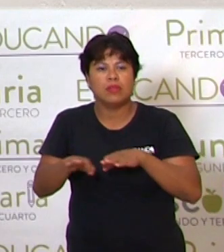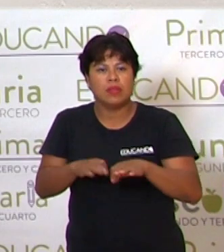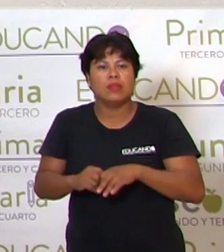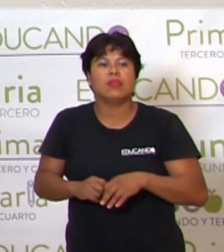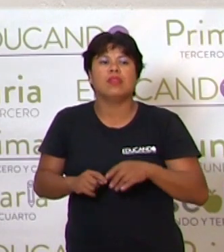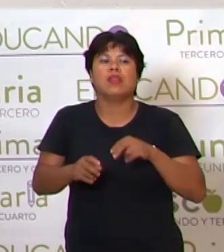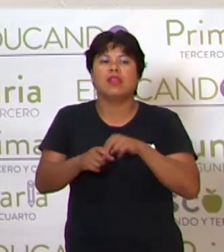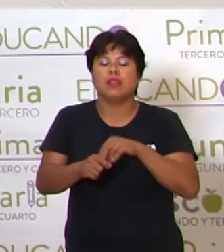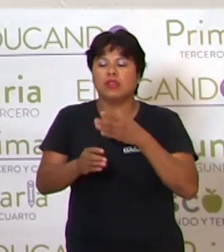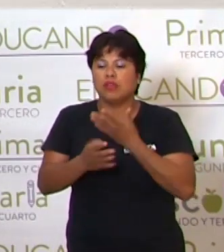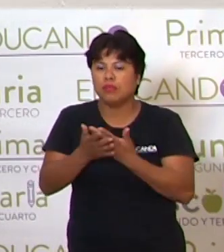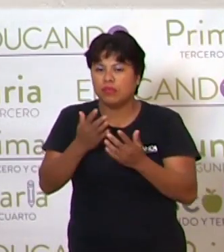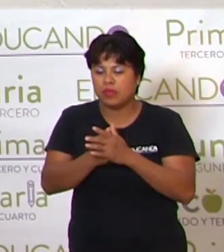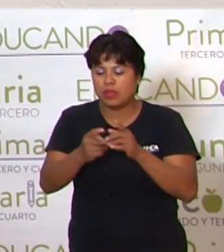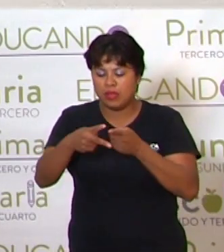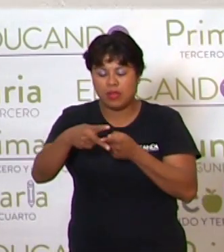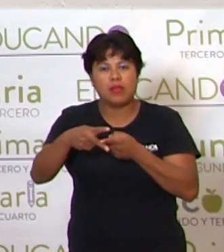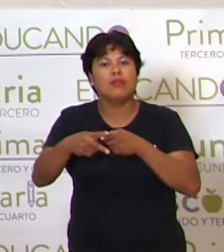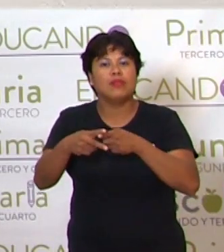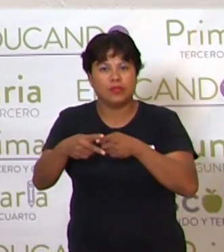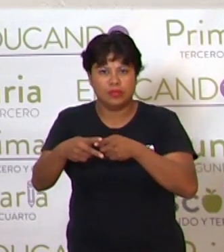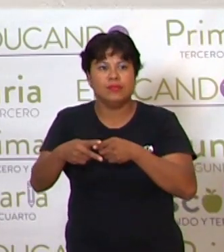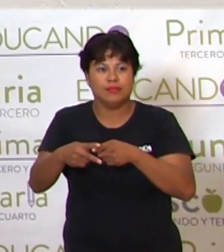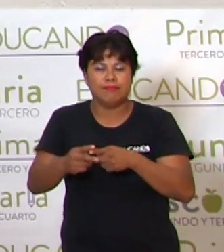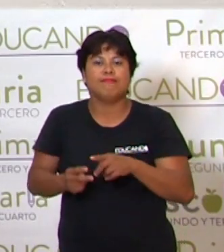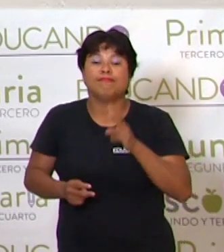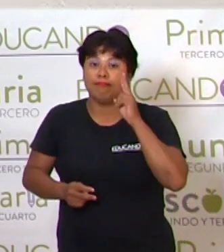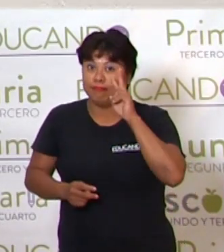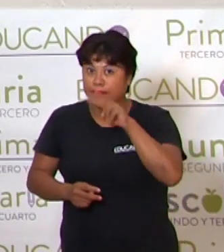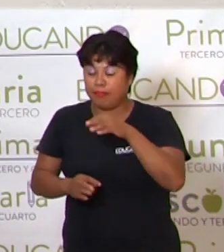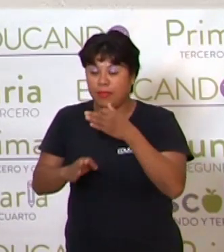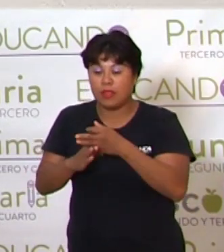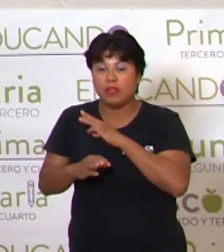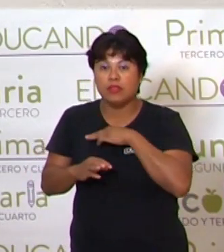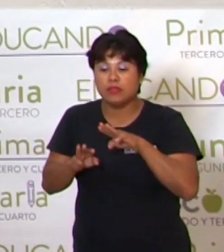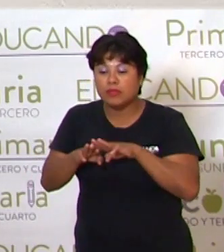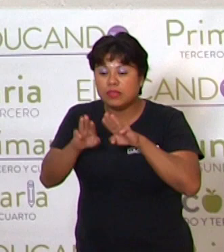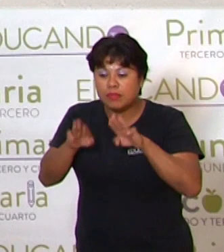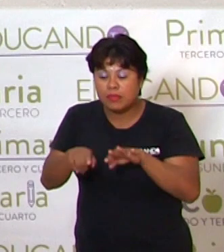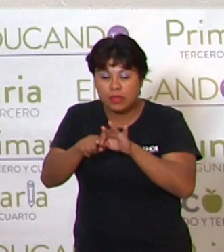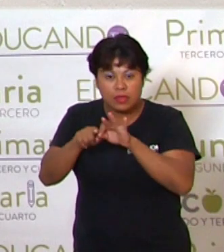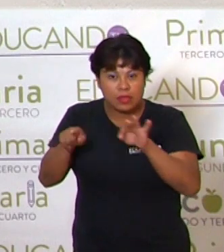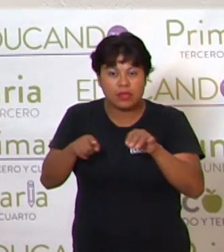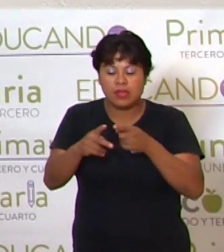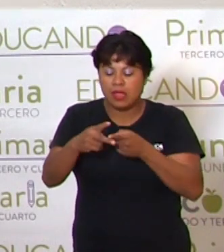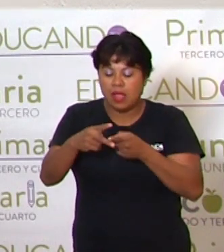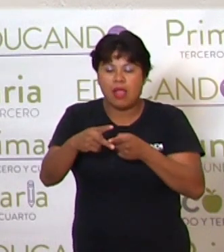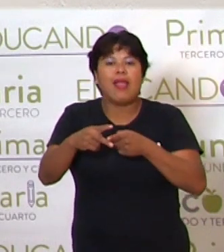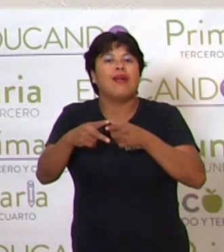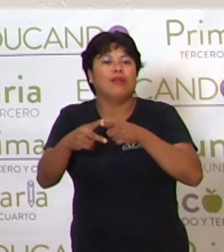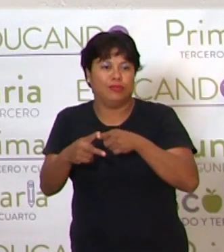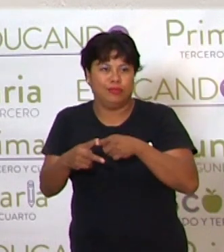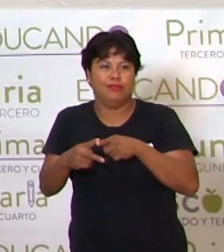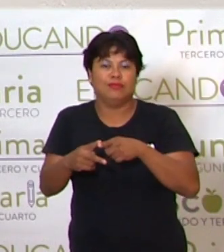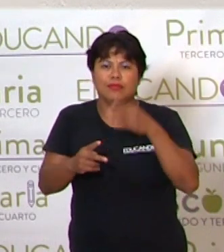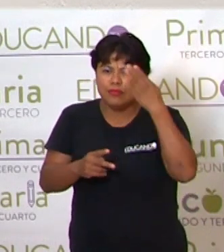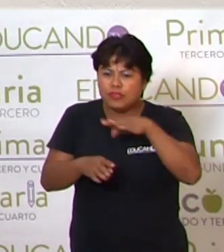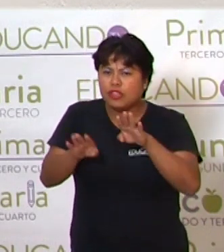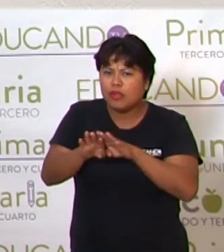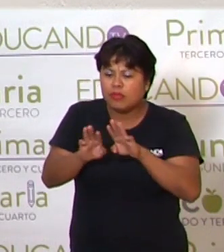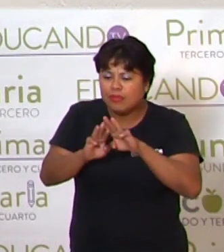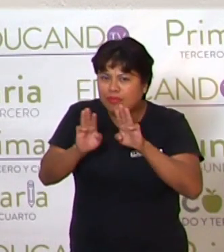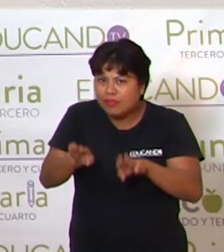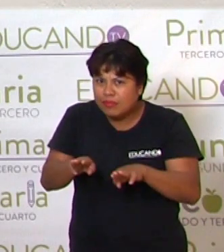el trazo de algunos ángulos, ¿verdad? Pues fíjate que hoy vamos a medir ángulos. ¿Tú sabes cómo se miden